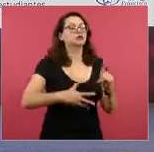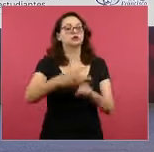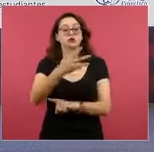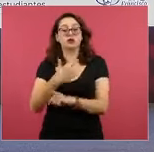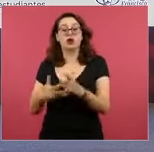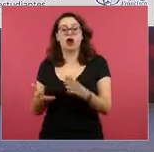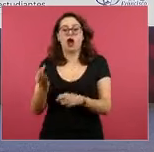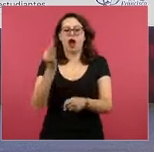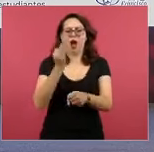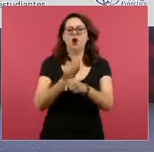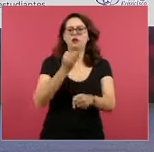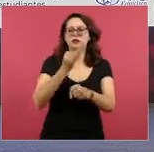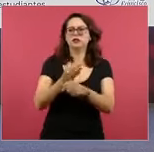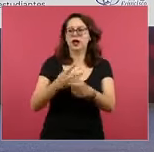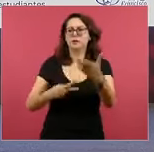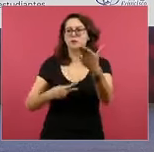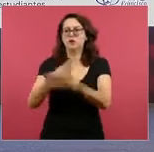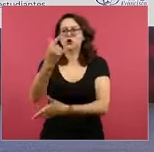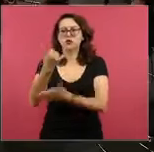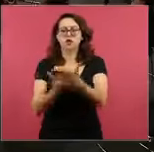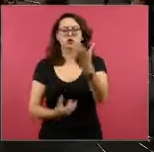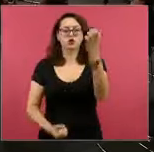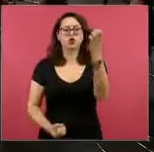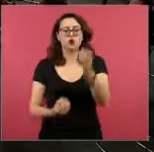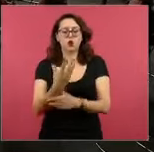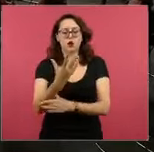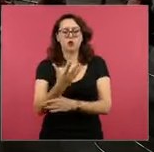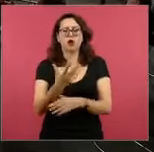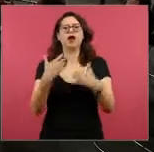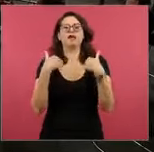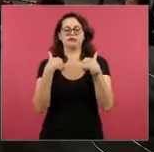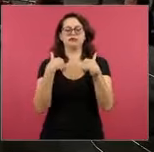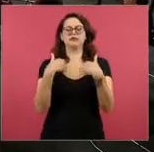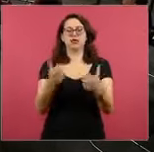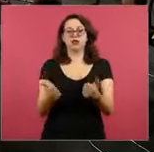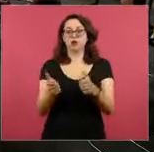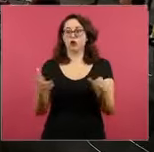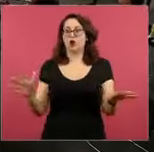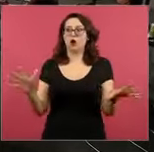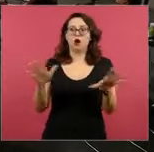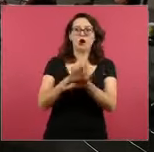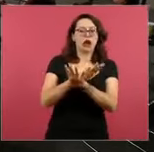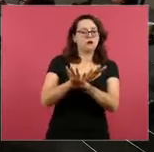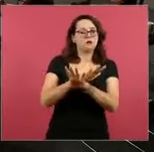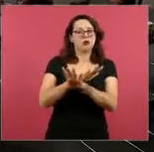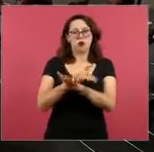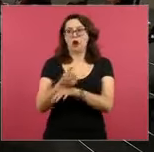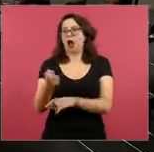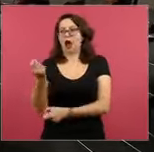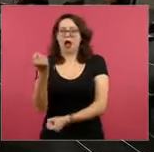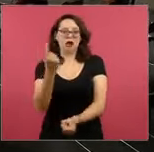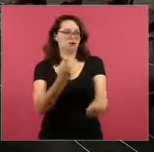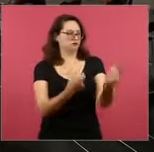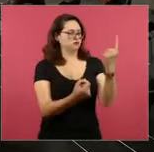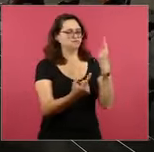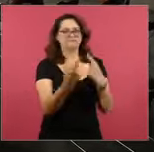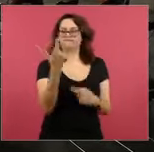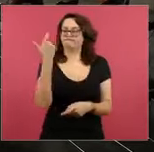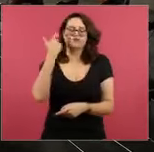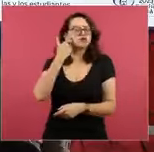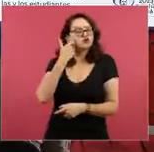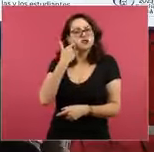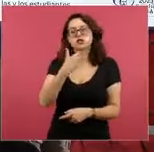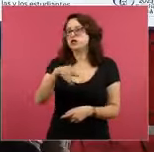Todo cambio genera controversias y en eso estamos claros. Hay una controversia que este cambio provoca,